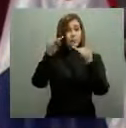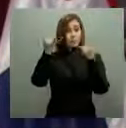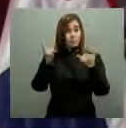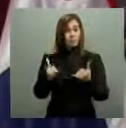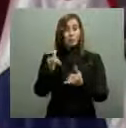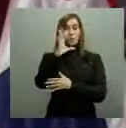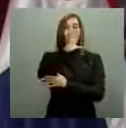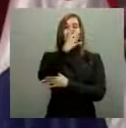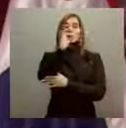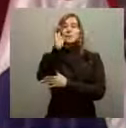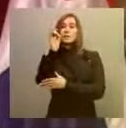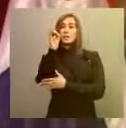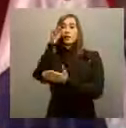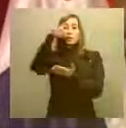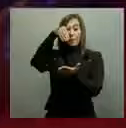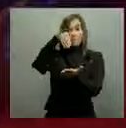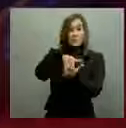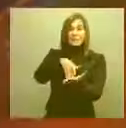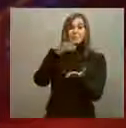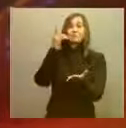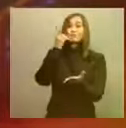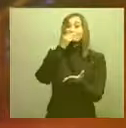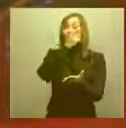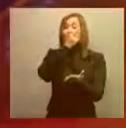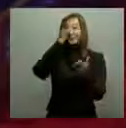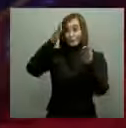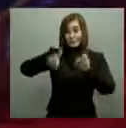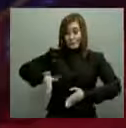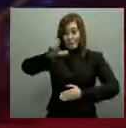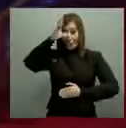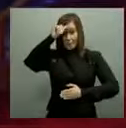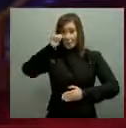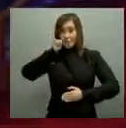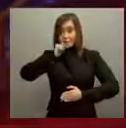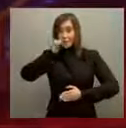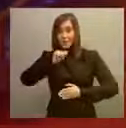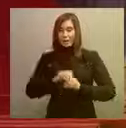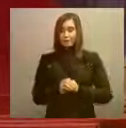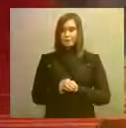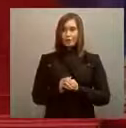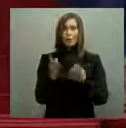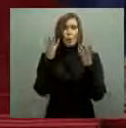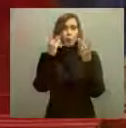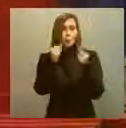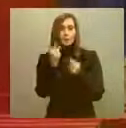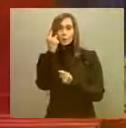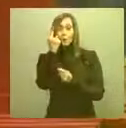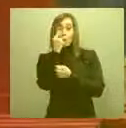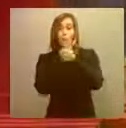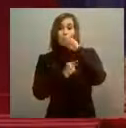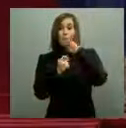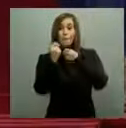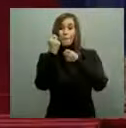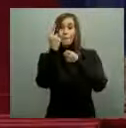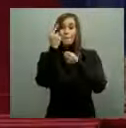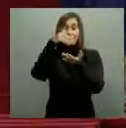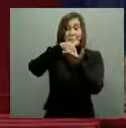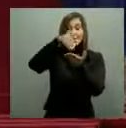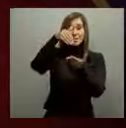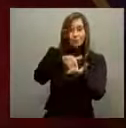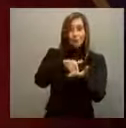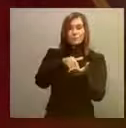500.000 dominicanas y dominicanas más, es decir, un total de 1.300.000